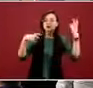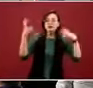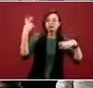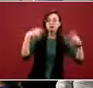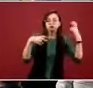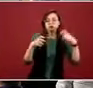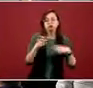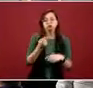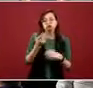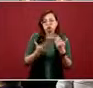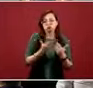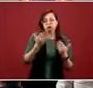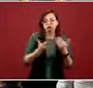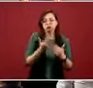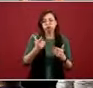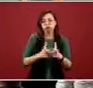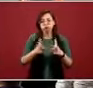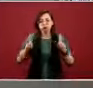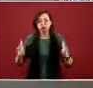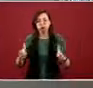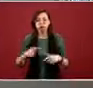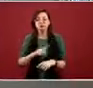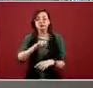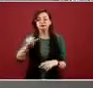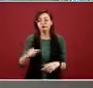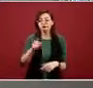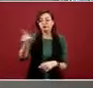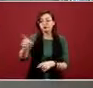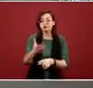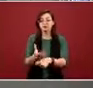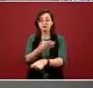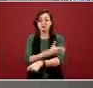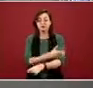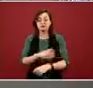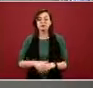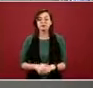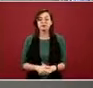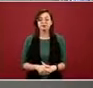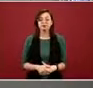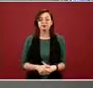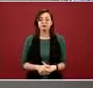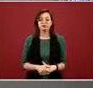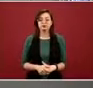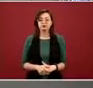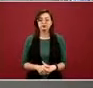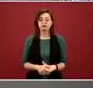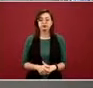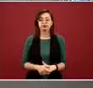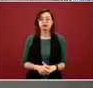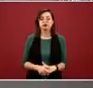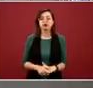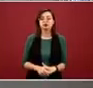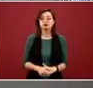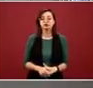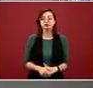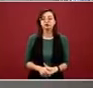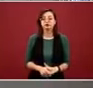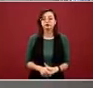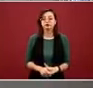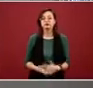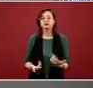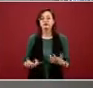exterior. Seguía ahí el compañero y luego nos vamos aquí por la filita. 01800, bueno, ya no es uno.